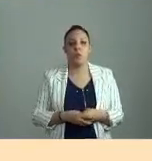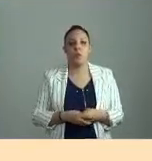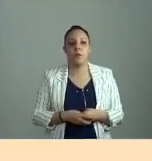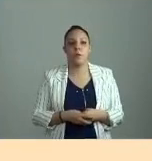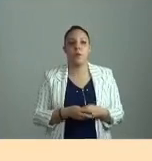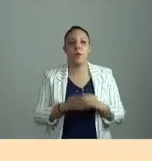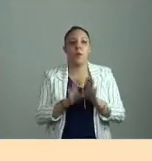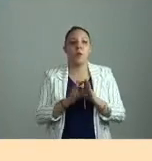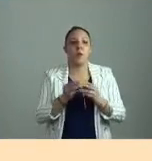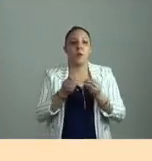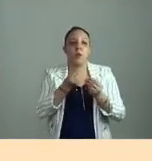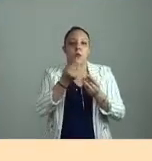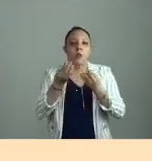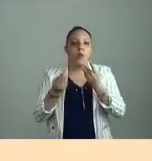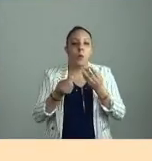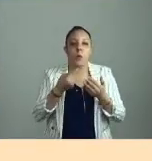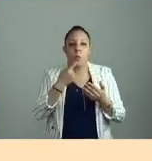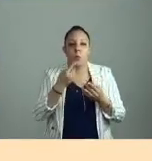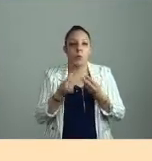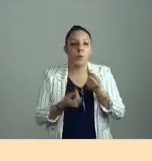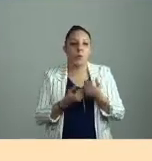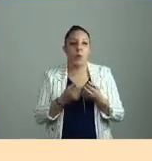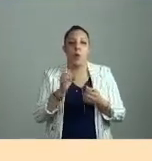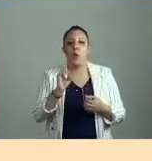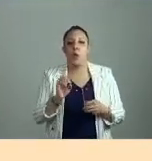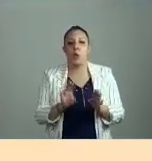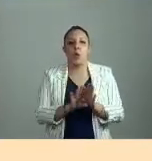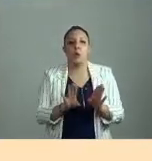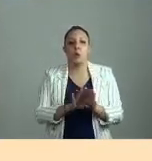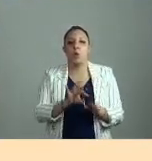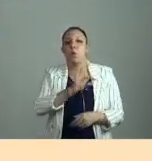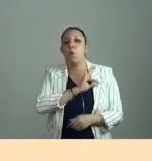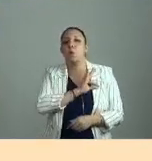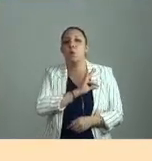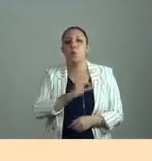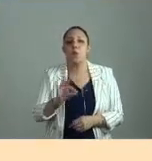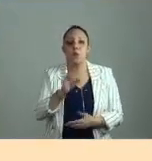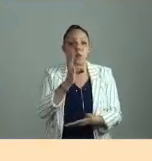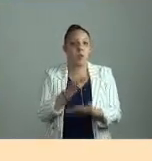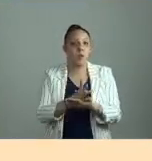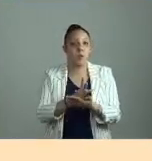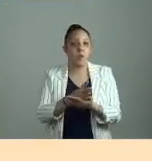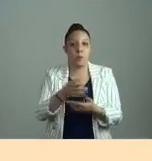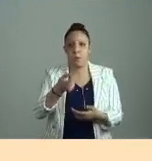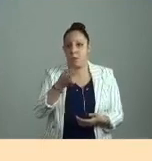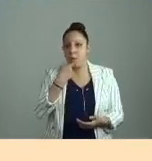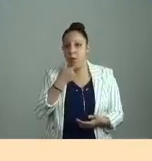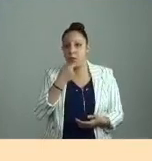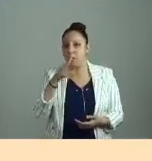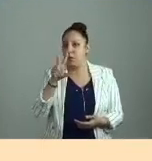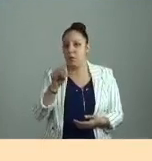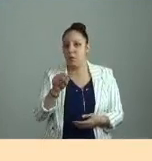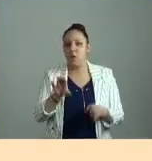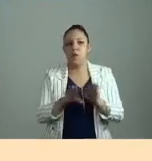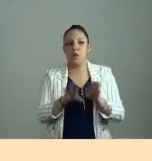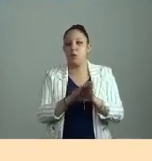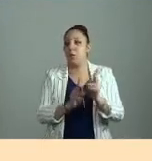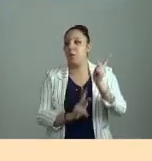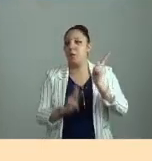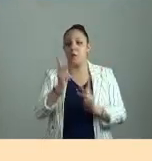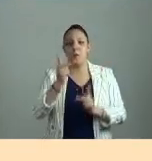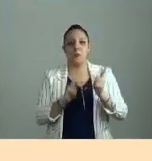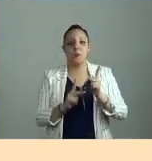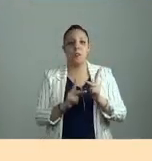no solamente buscar medicina para prevenir no y